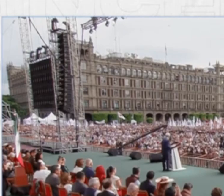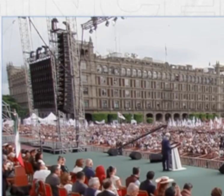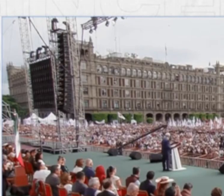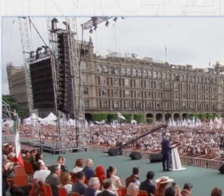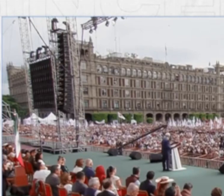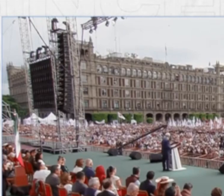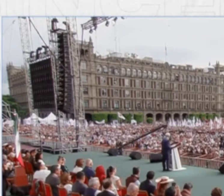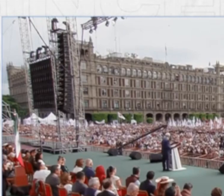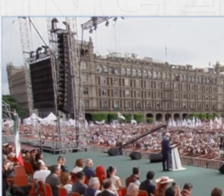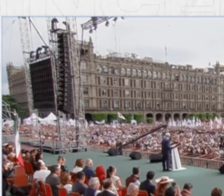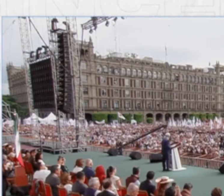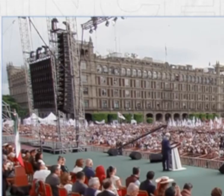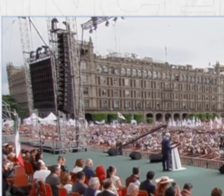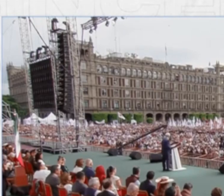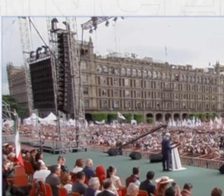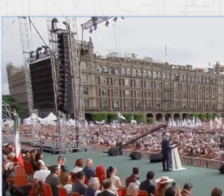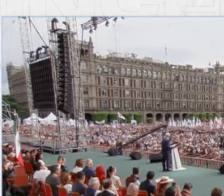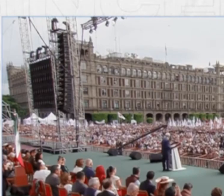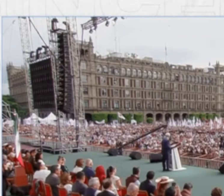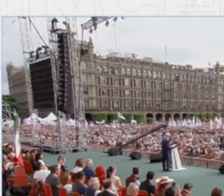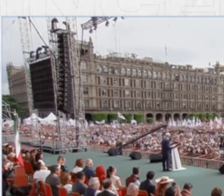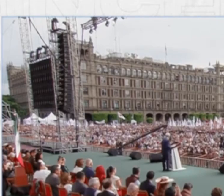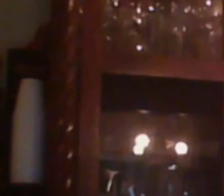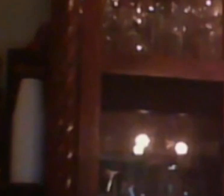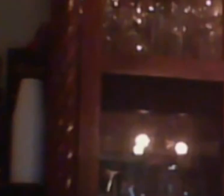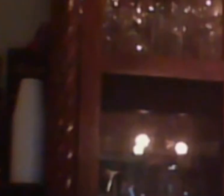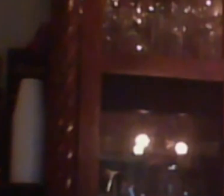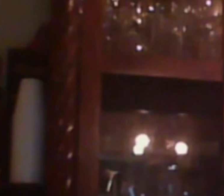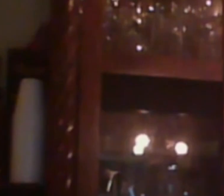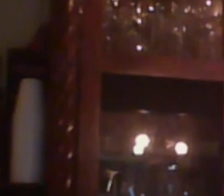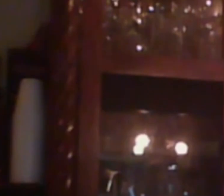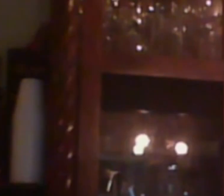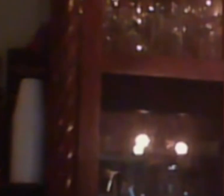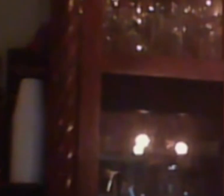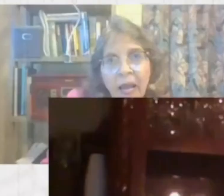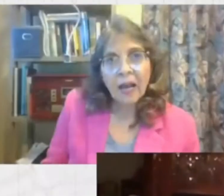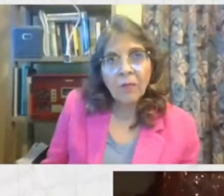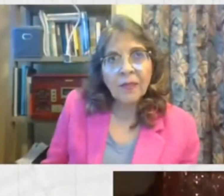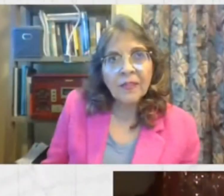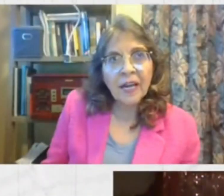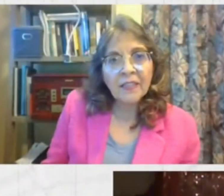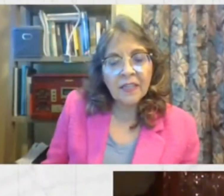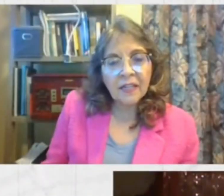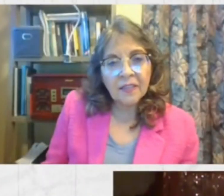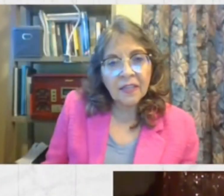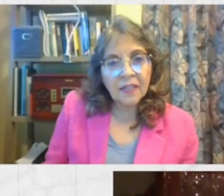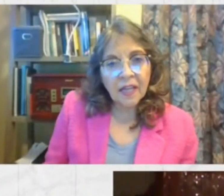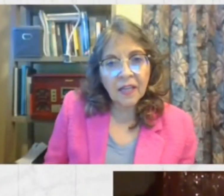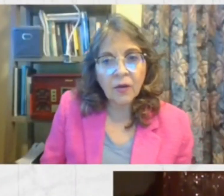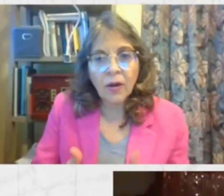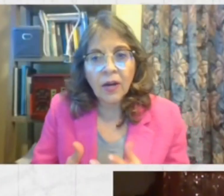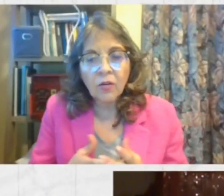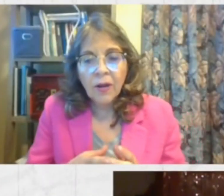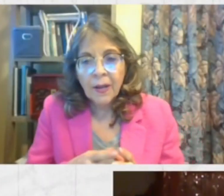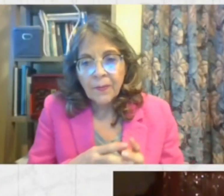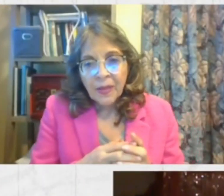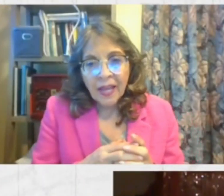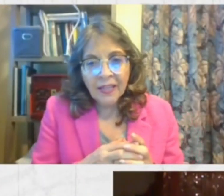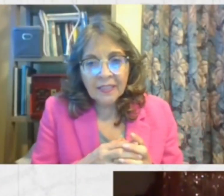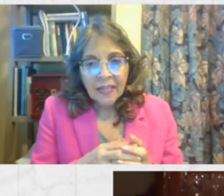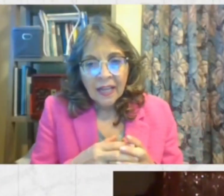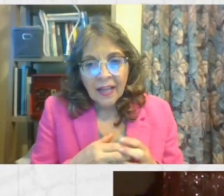extraordinario. Jorge, creo que una primera cosa que podríamos empezar a comentar, si Nancy está de